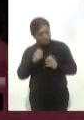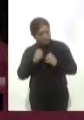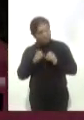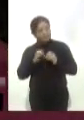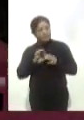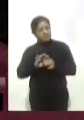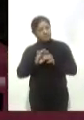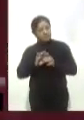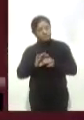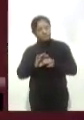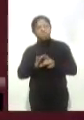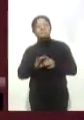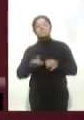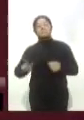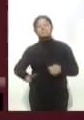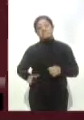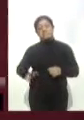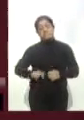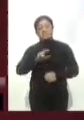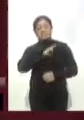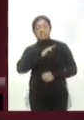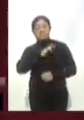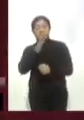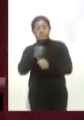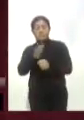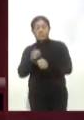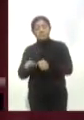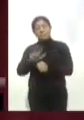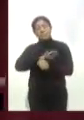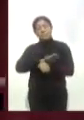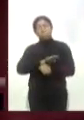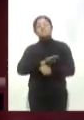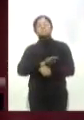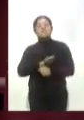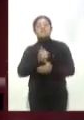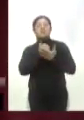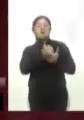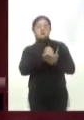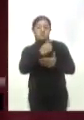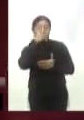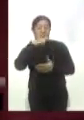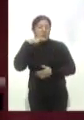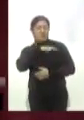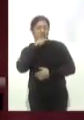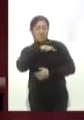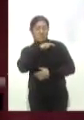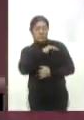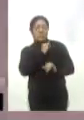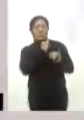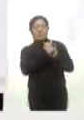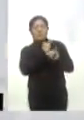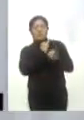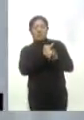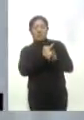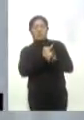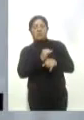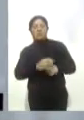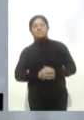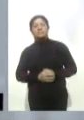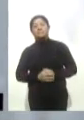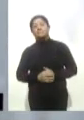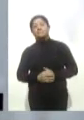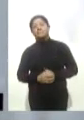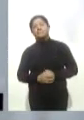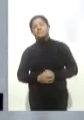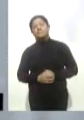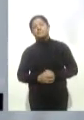privadas, ya que ante la emergencia sanitaria por COVID-19, permite la digitalización de trámites y procesos. Todo que sea un